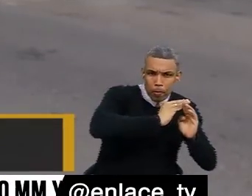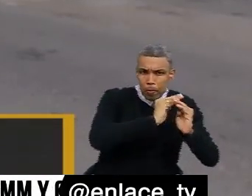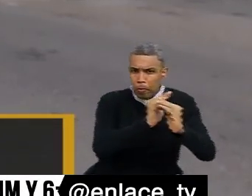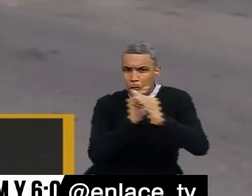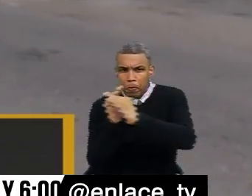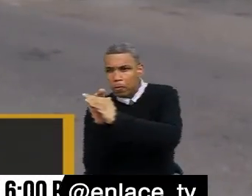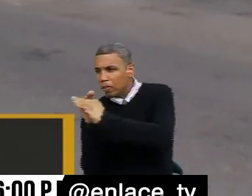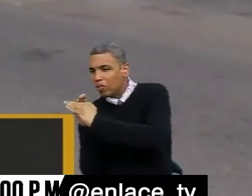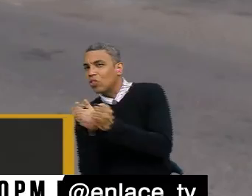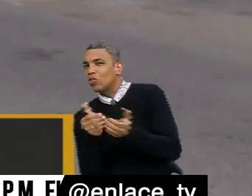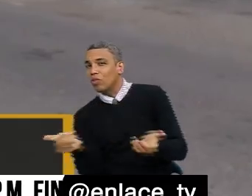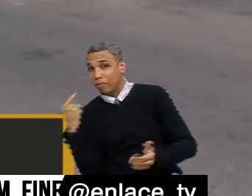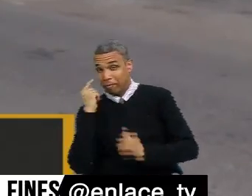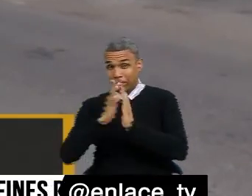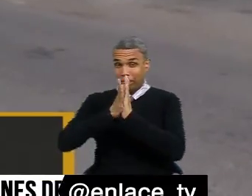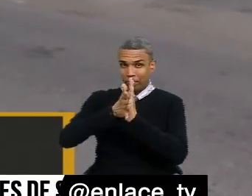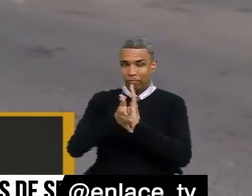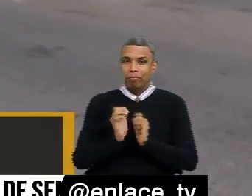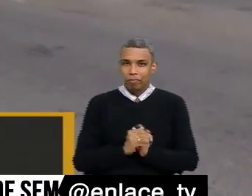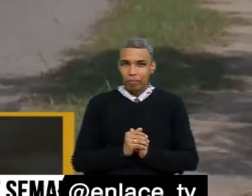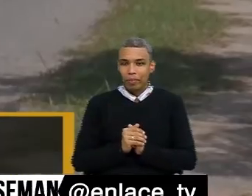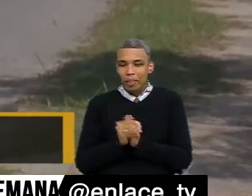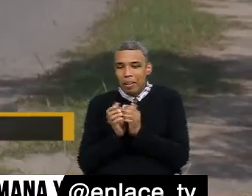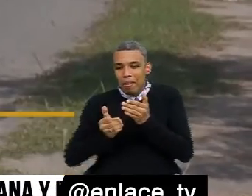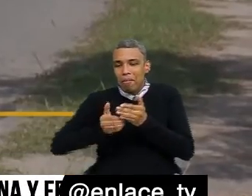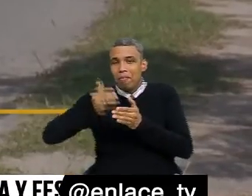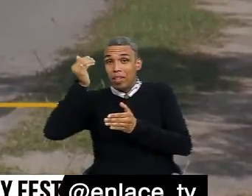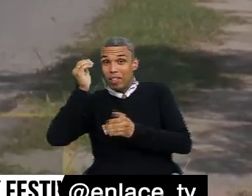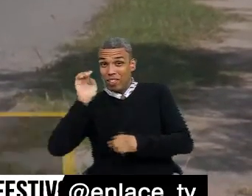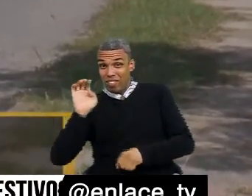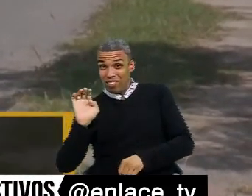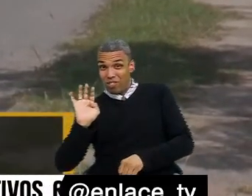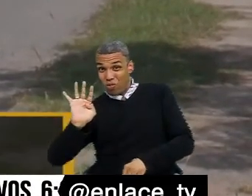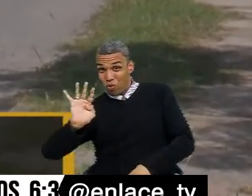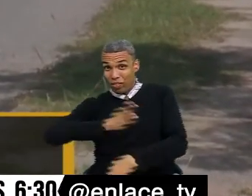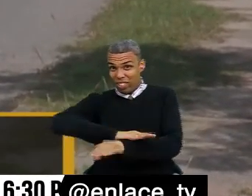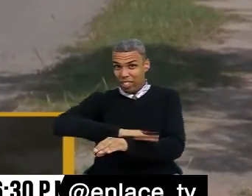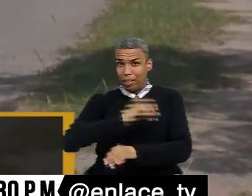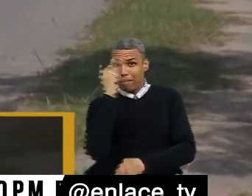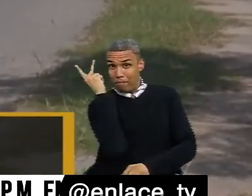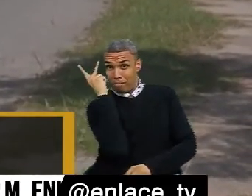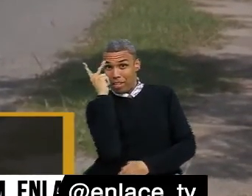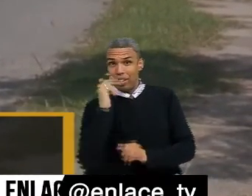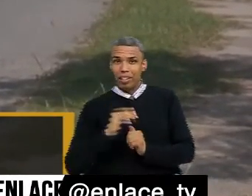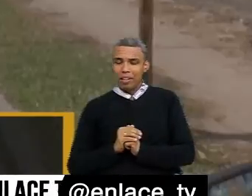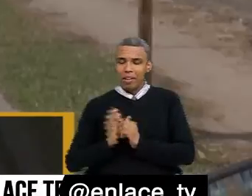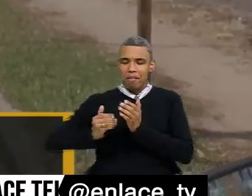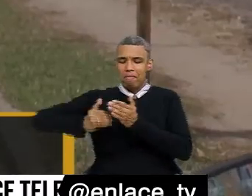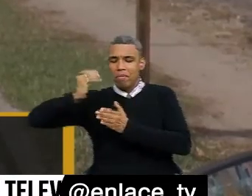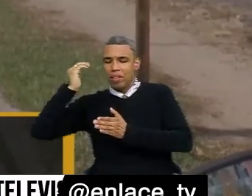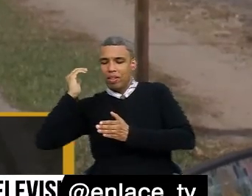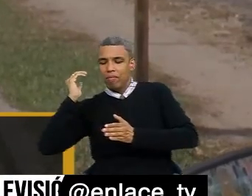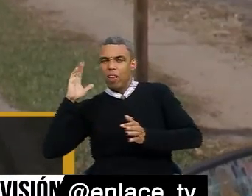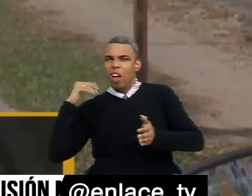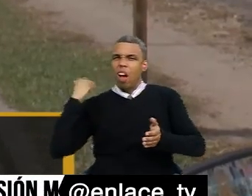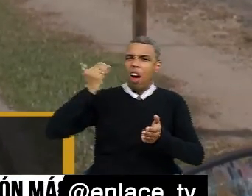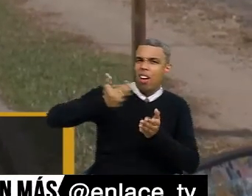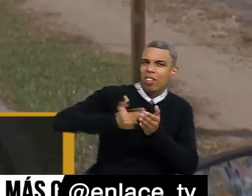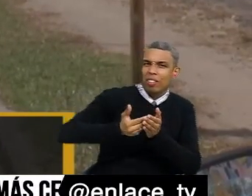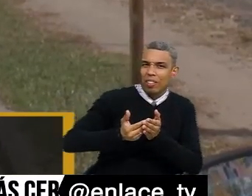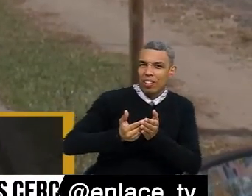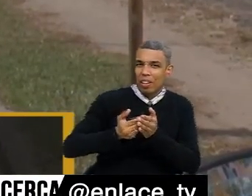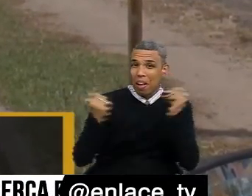4 horas previas al compromiso Alianza Petrolera Nacional, es decir, desde las 4 de la tarde del viernes hasta que finalice el partido, permanecerá cerrada la